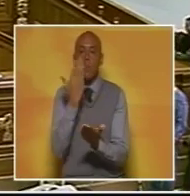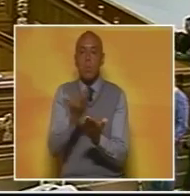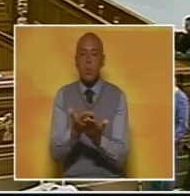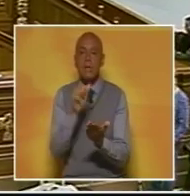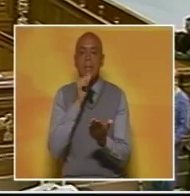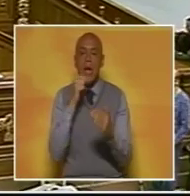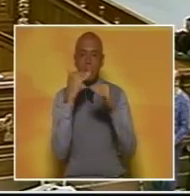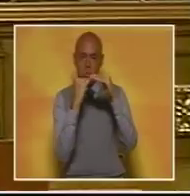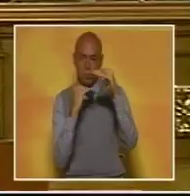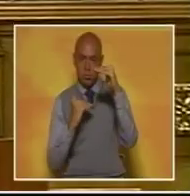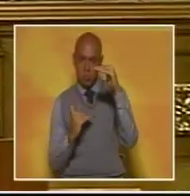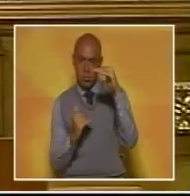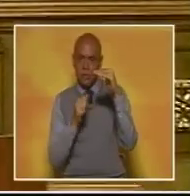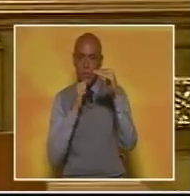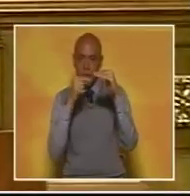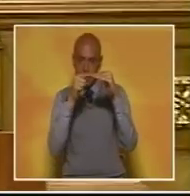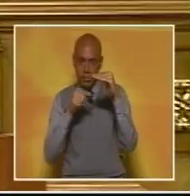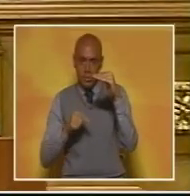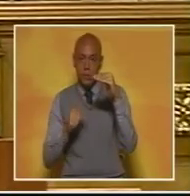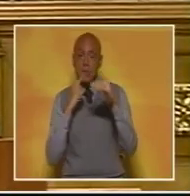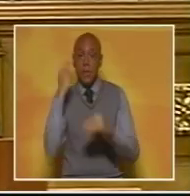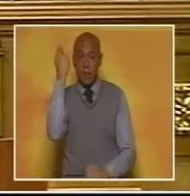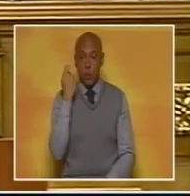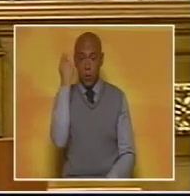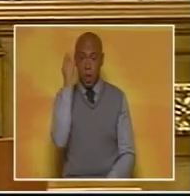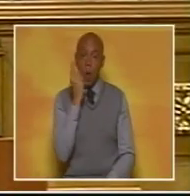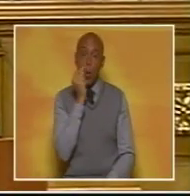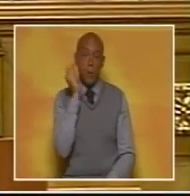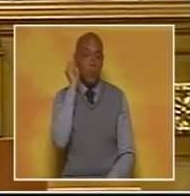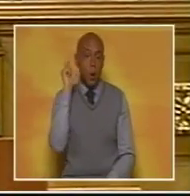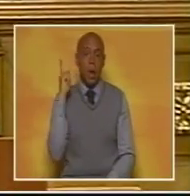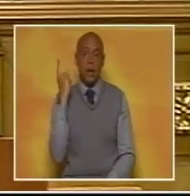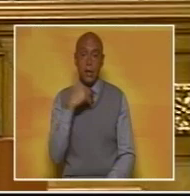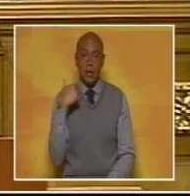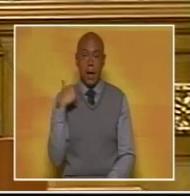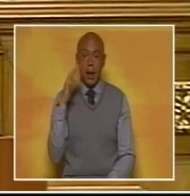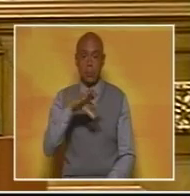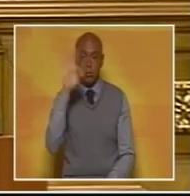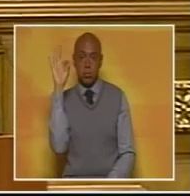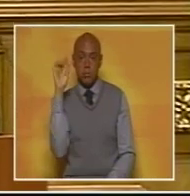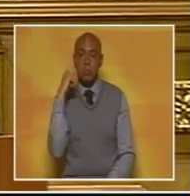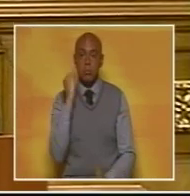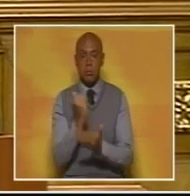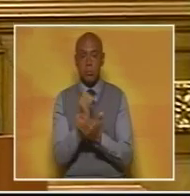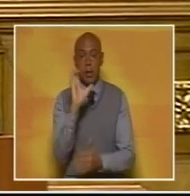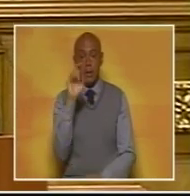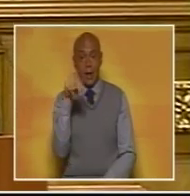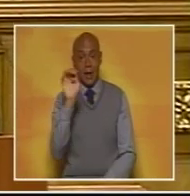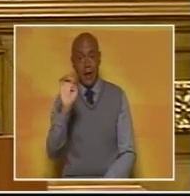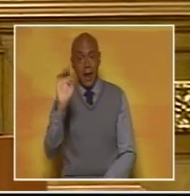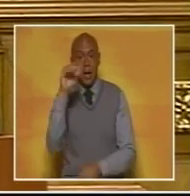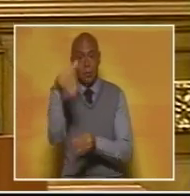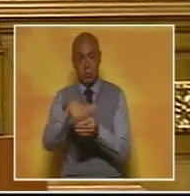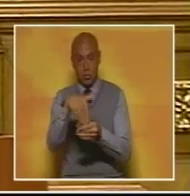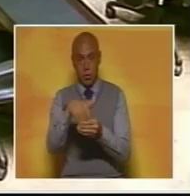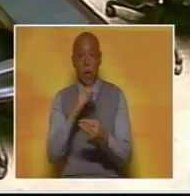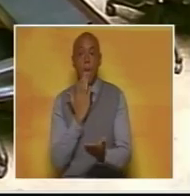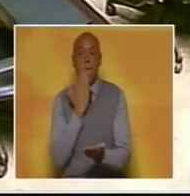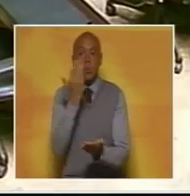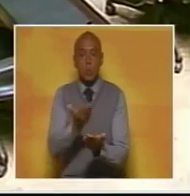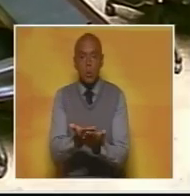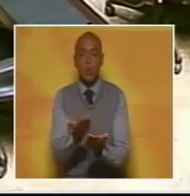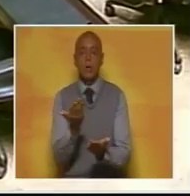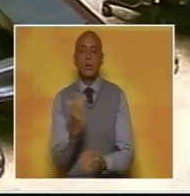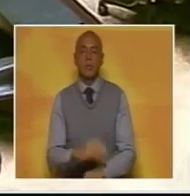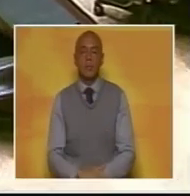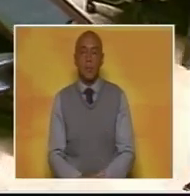lista de los diputados candidatos a conformar el Comité de Postulaciones